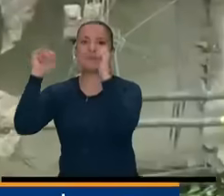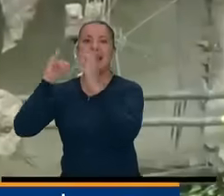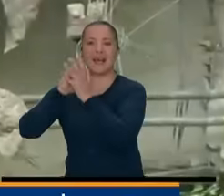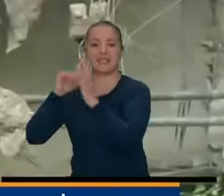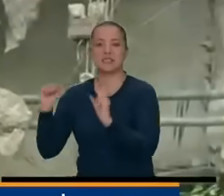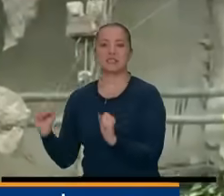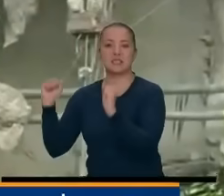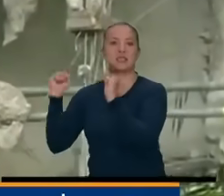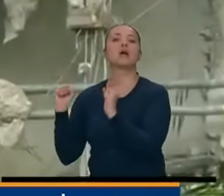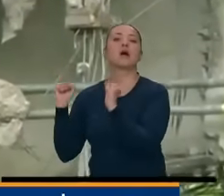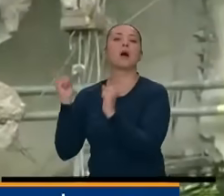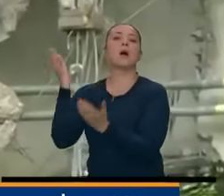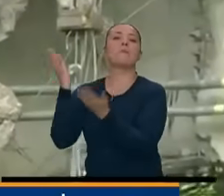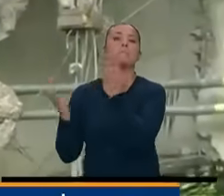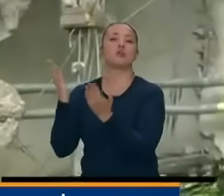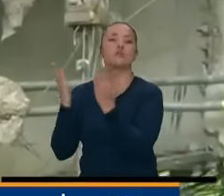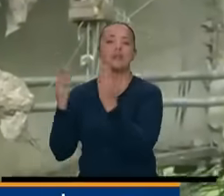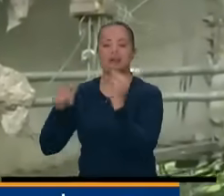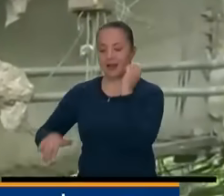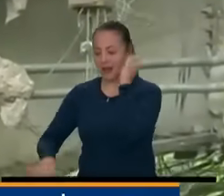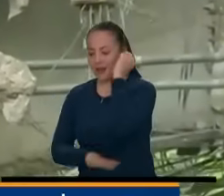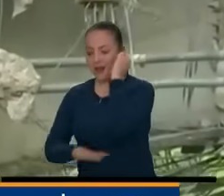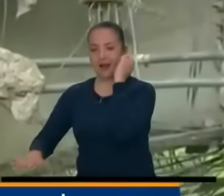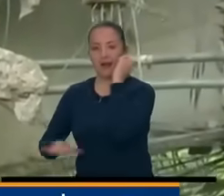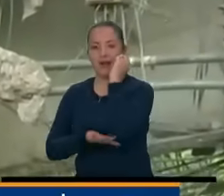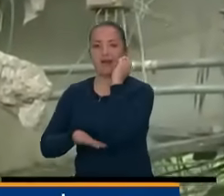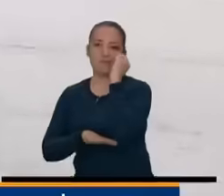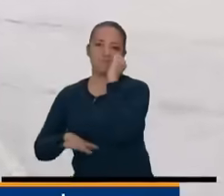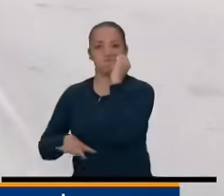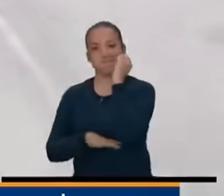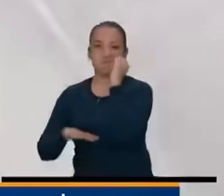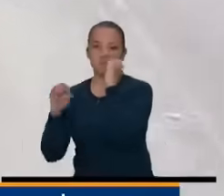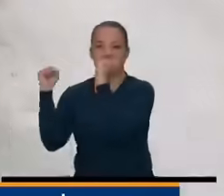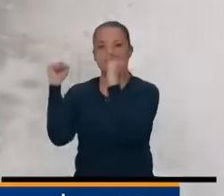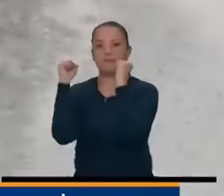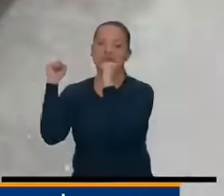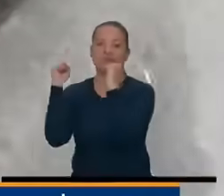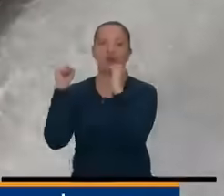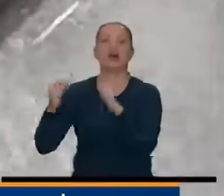puente, seguramente el terreno se fundaron, empezaron a moverse en un proceso que